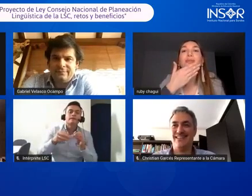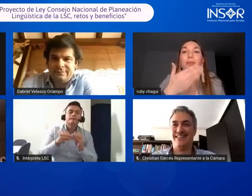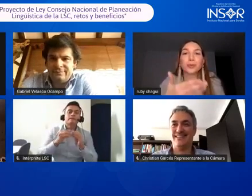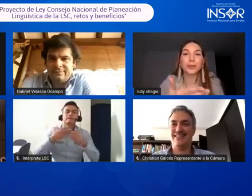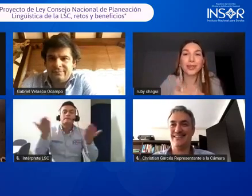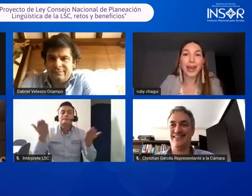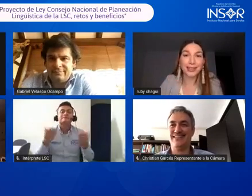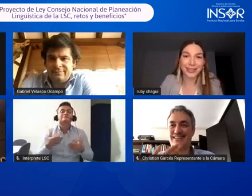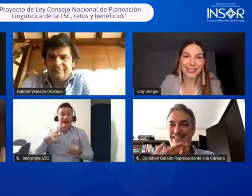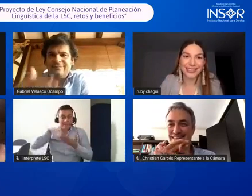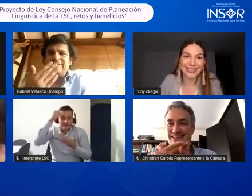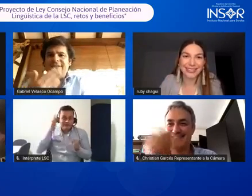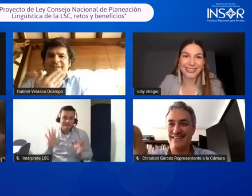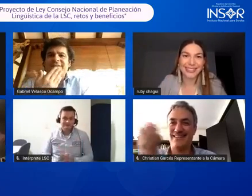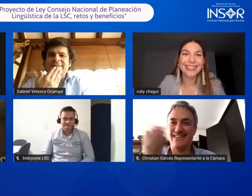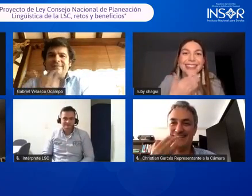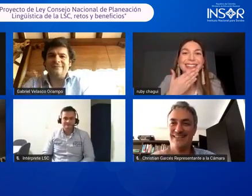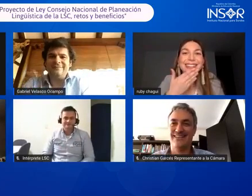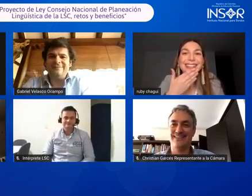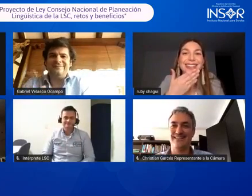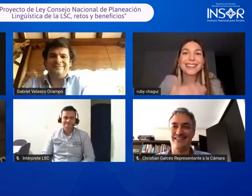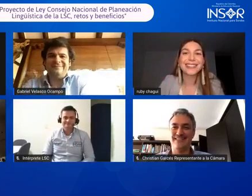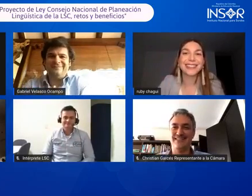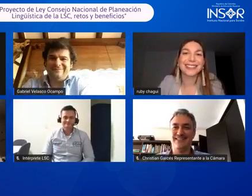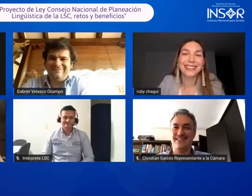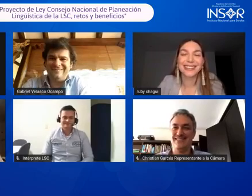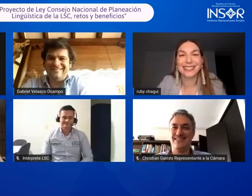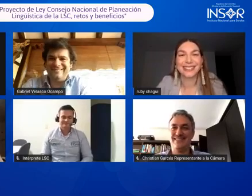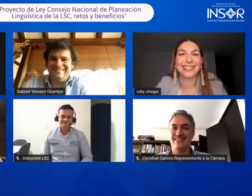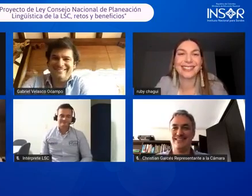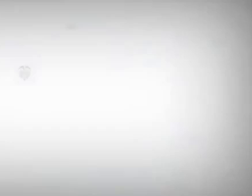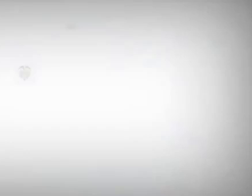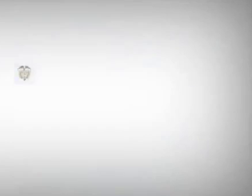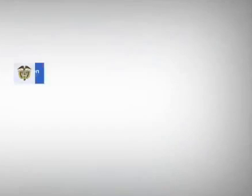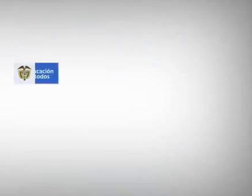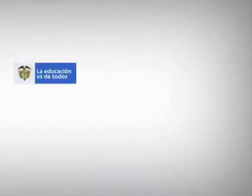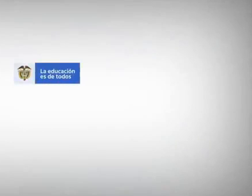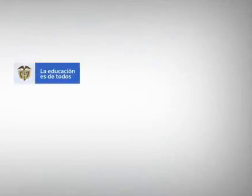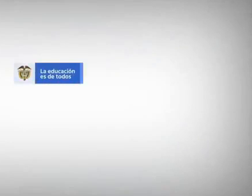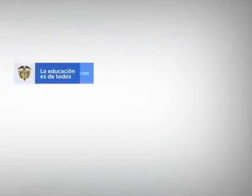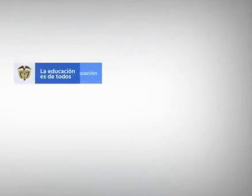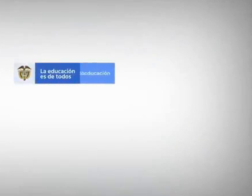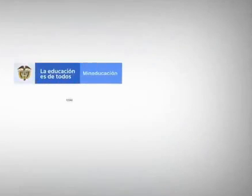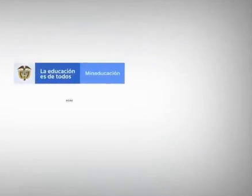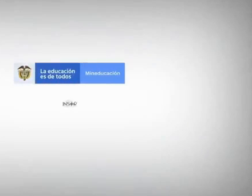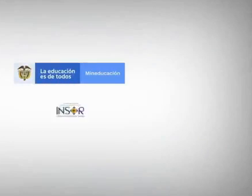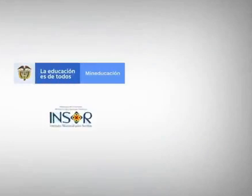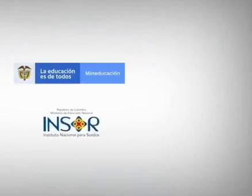Gracias. Chao.